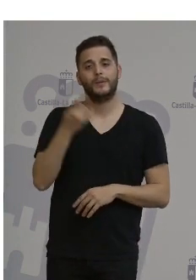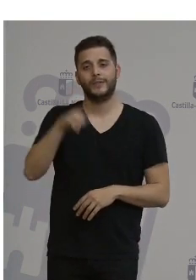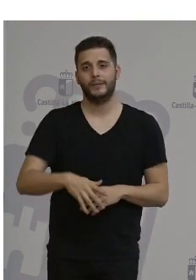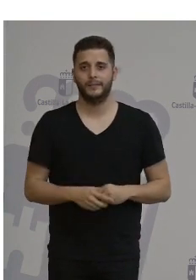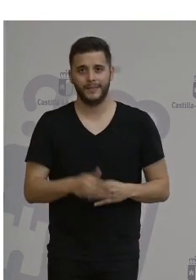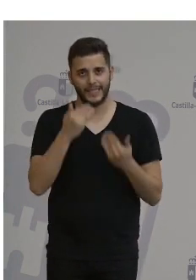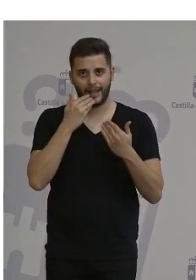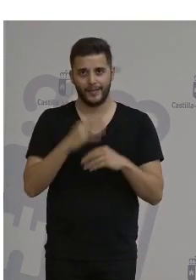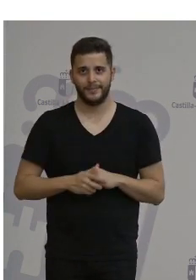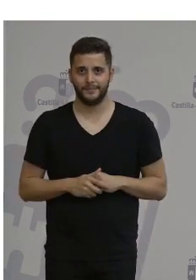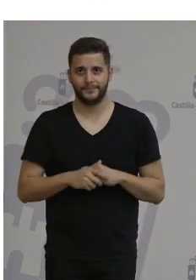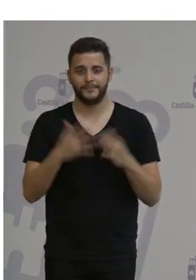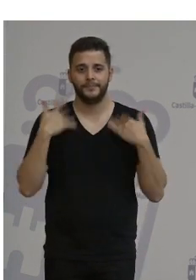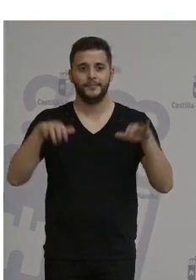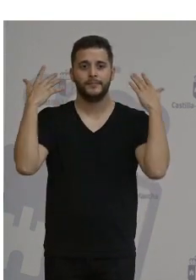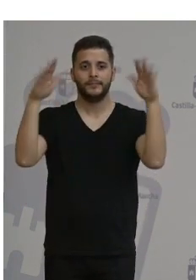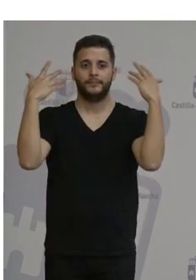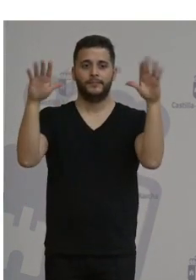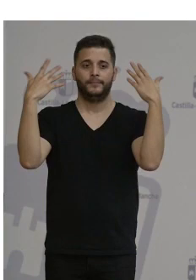este encuentro. Muchas gracias. Gracias.